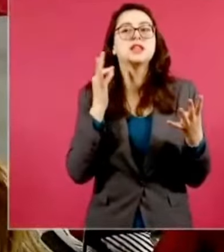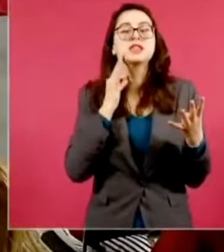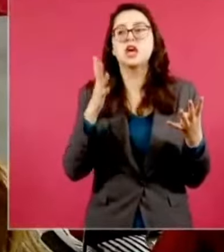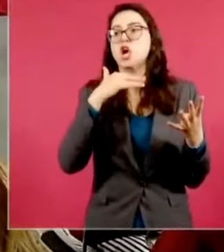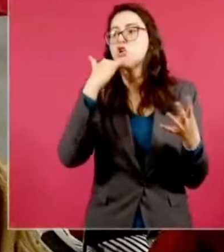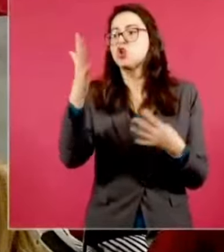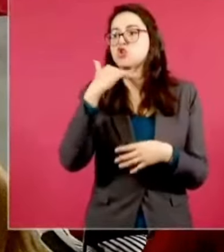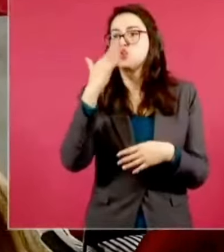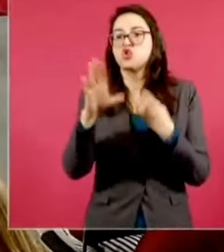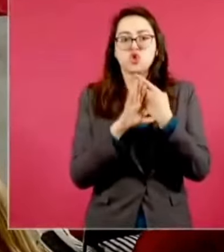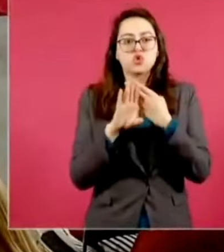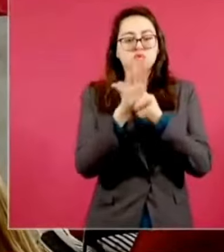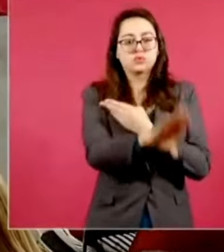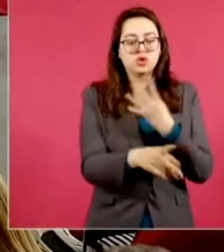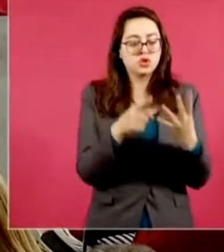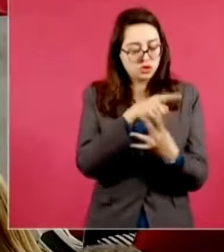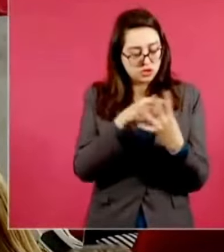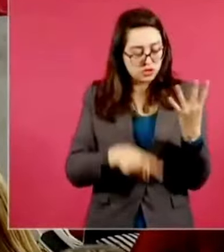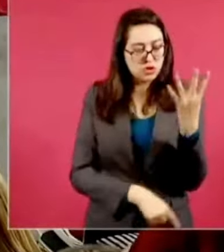Anticorrupción,